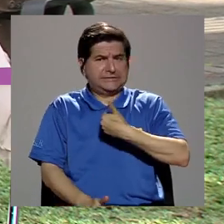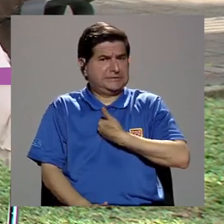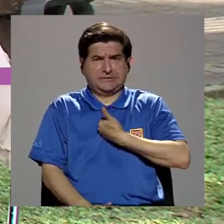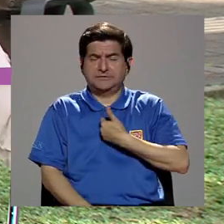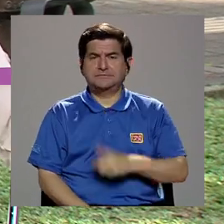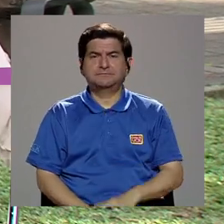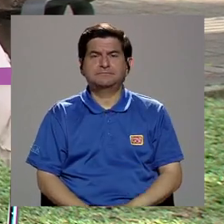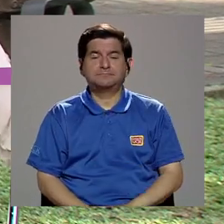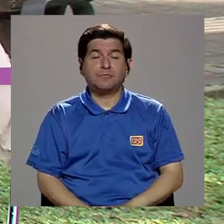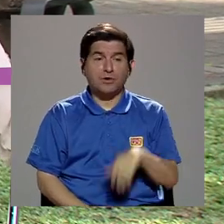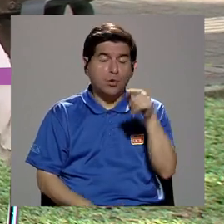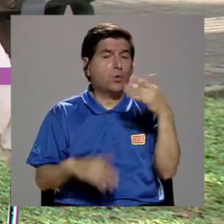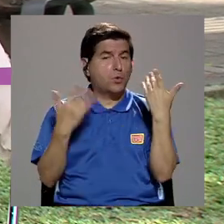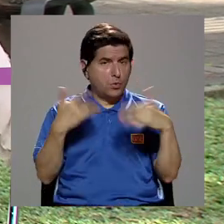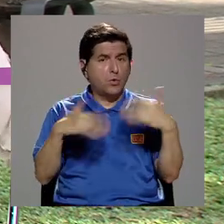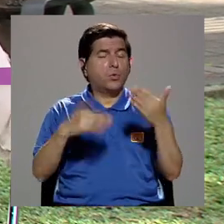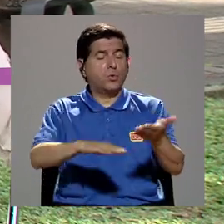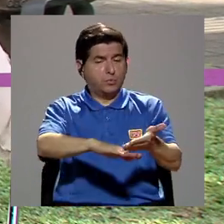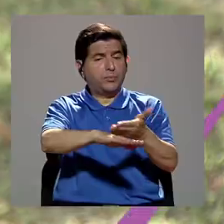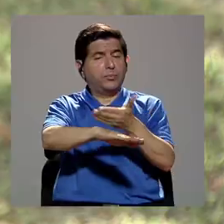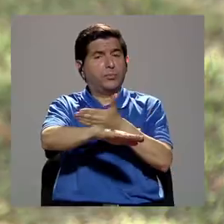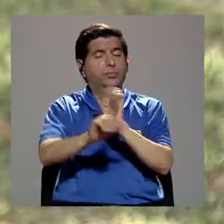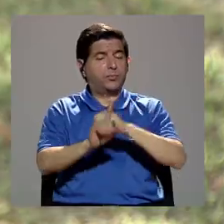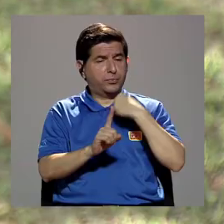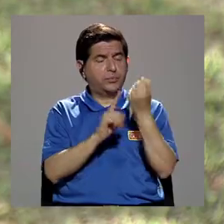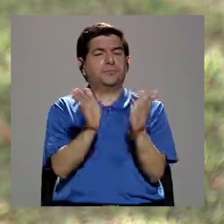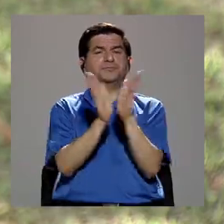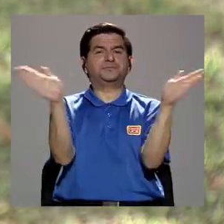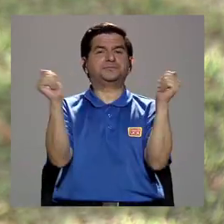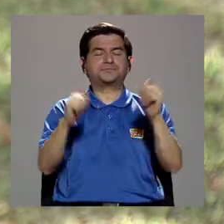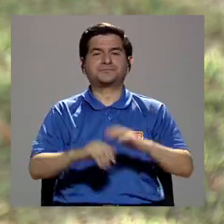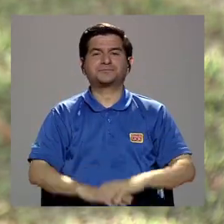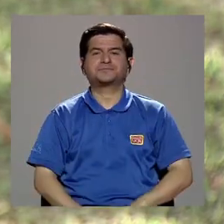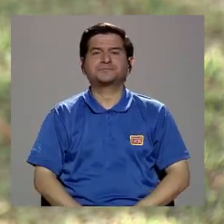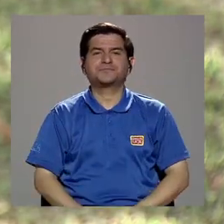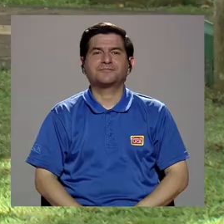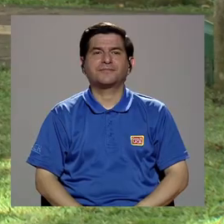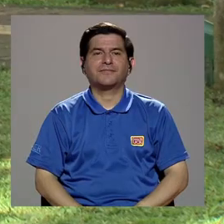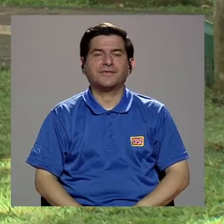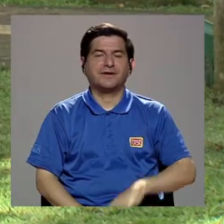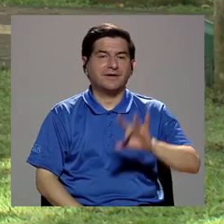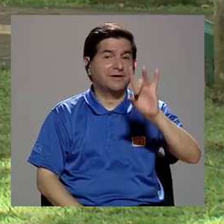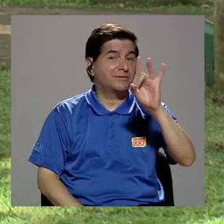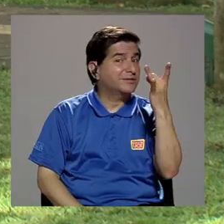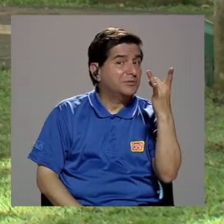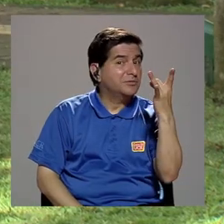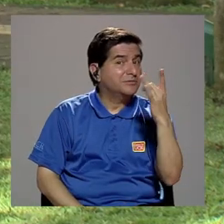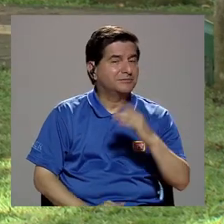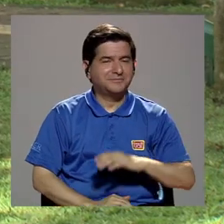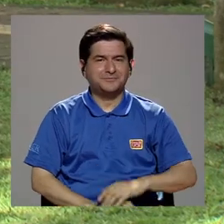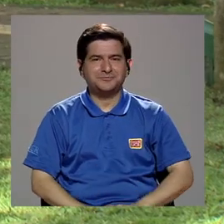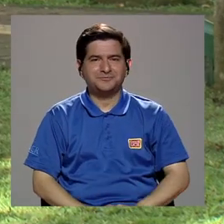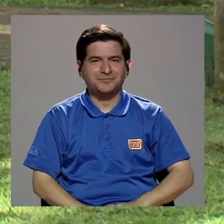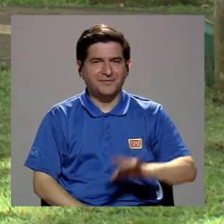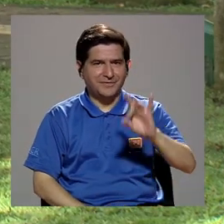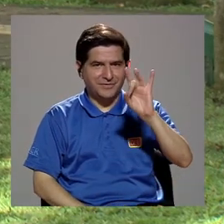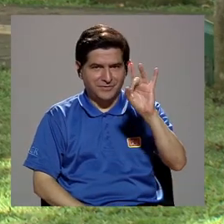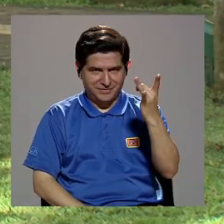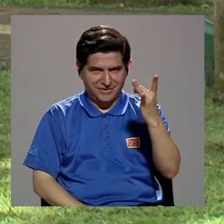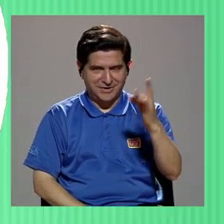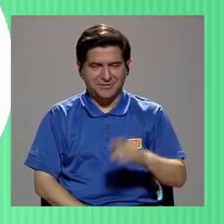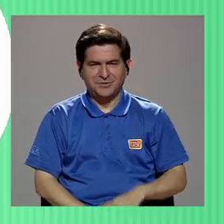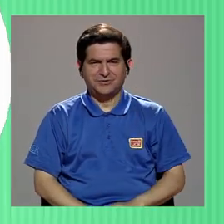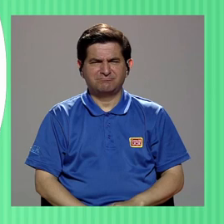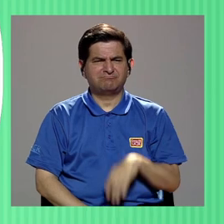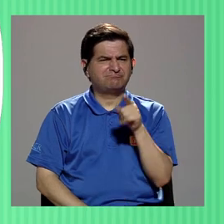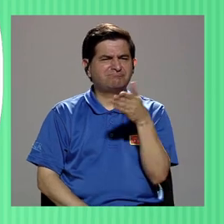mismo, ¿verdad? Entonces eso mejora muchísimo la condición en general. Ok, ¿el paso número 8? Bueno, el paso número